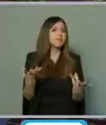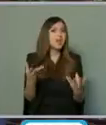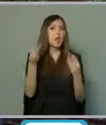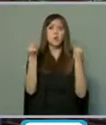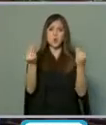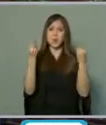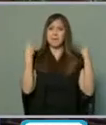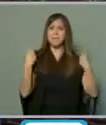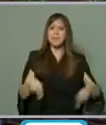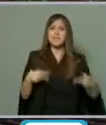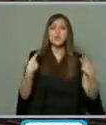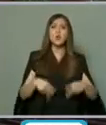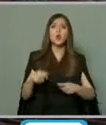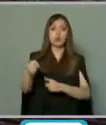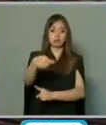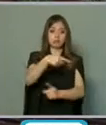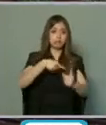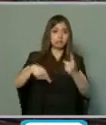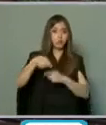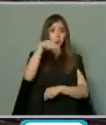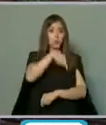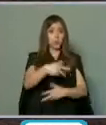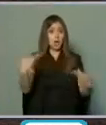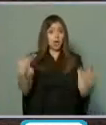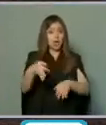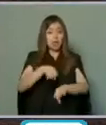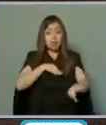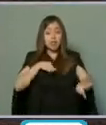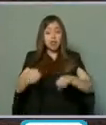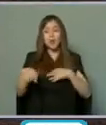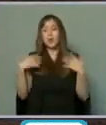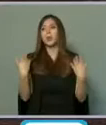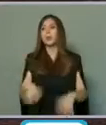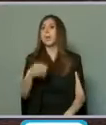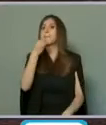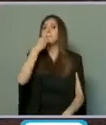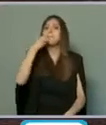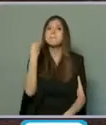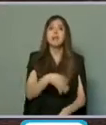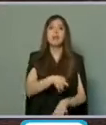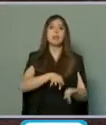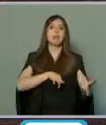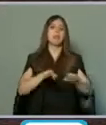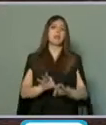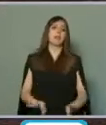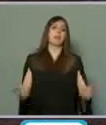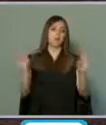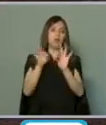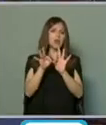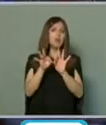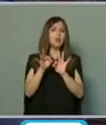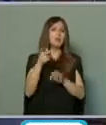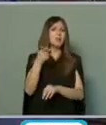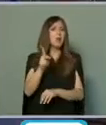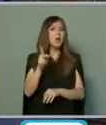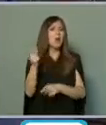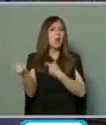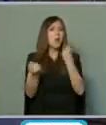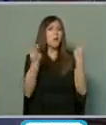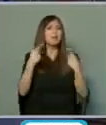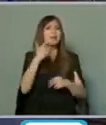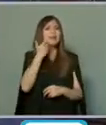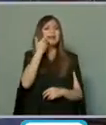muchas personas que están involucradas, ustedes realizan una extraordinaria labor, que también es fundamental, pero también a veces nos gusta pues conocer